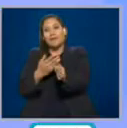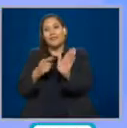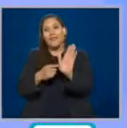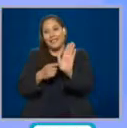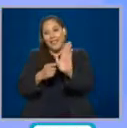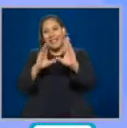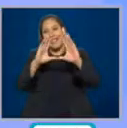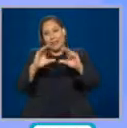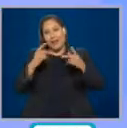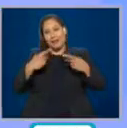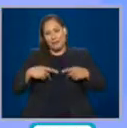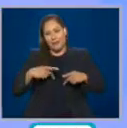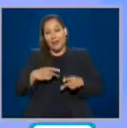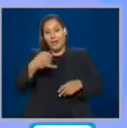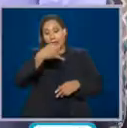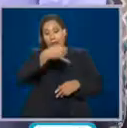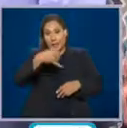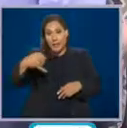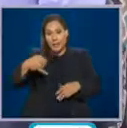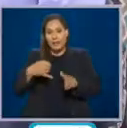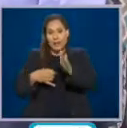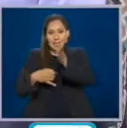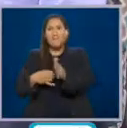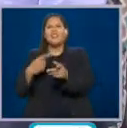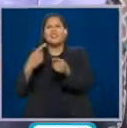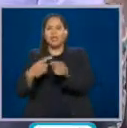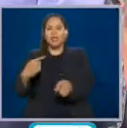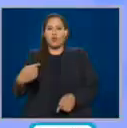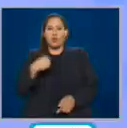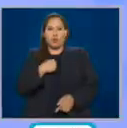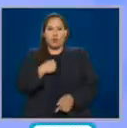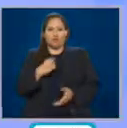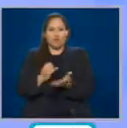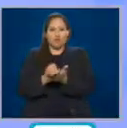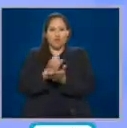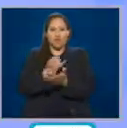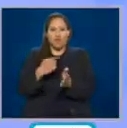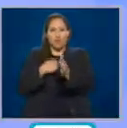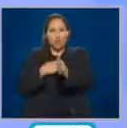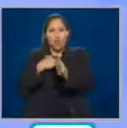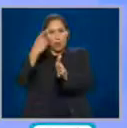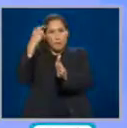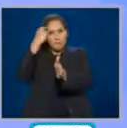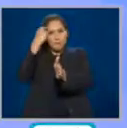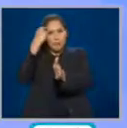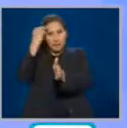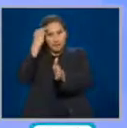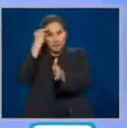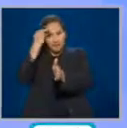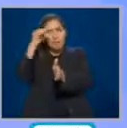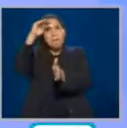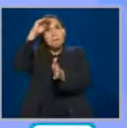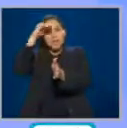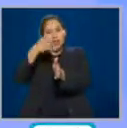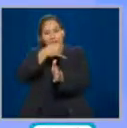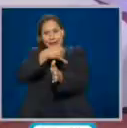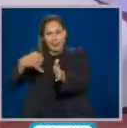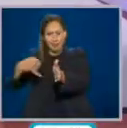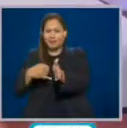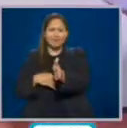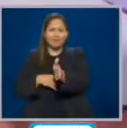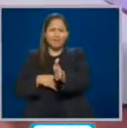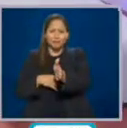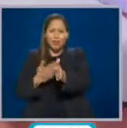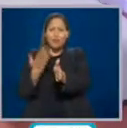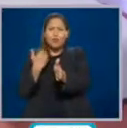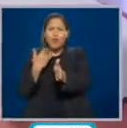diciendo, que realmente muchas veces los límites los tenemos más nosotros, nos los ponemos nosotros en nuestra cabeza que los que existen, ¿no? Y es ahí justo